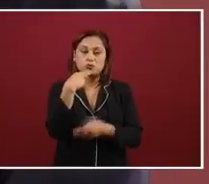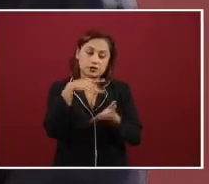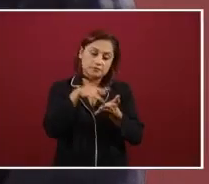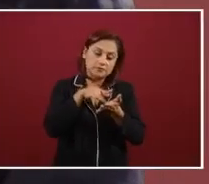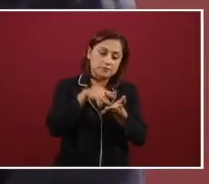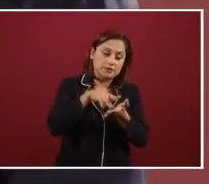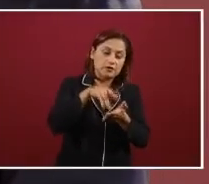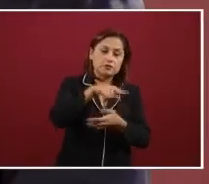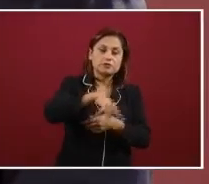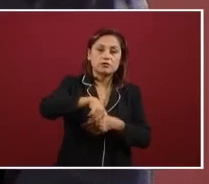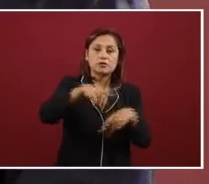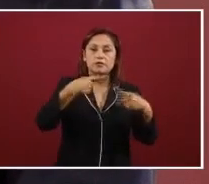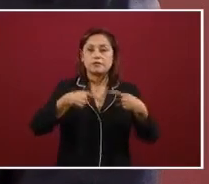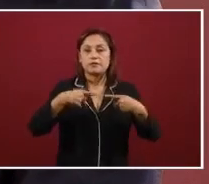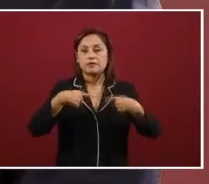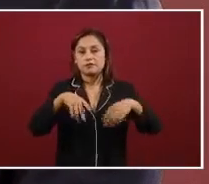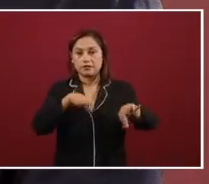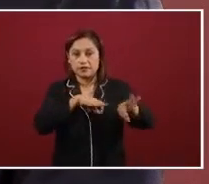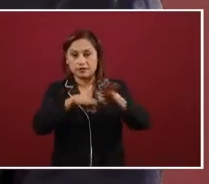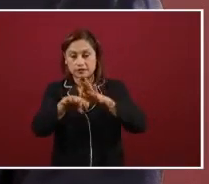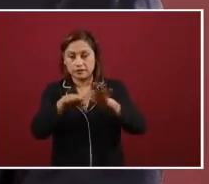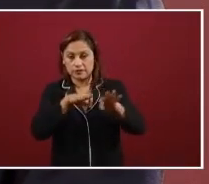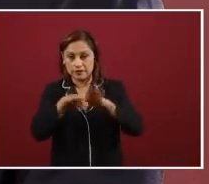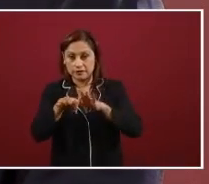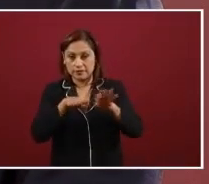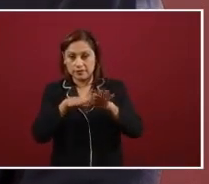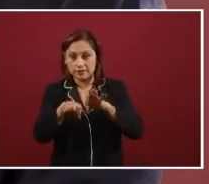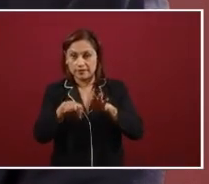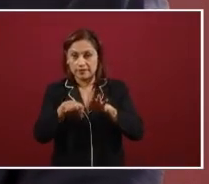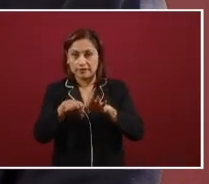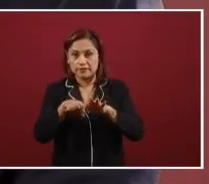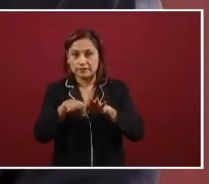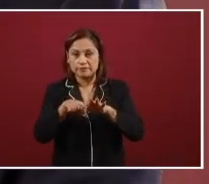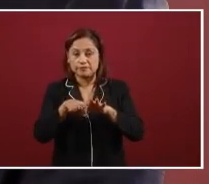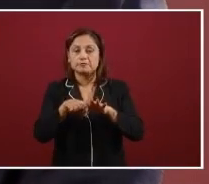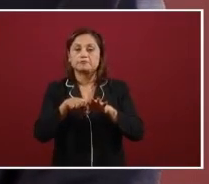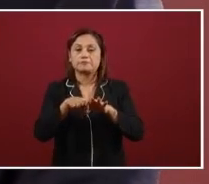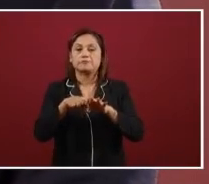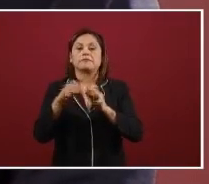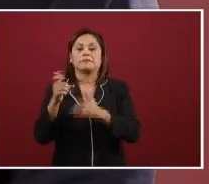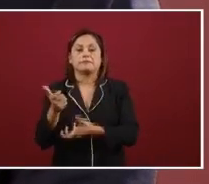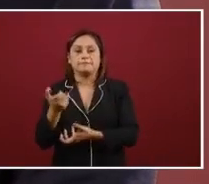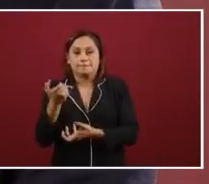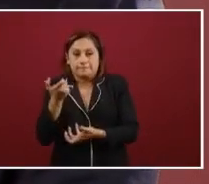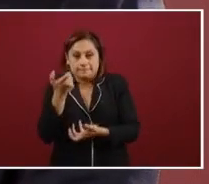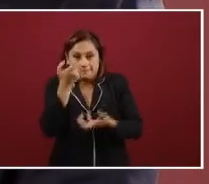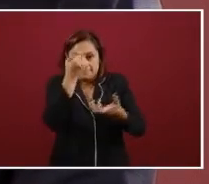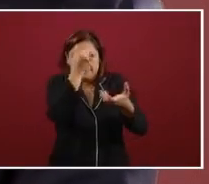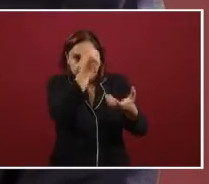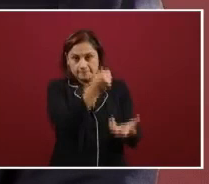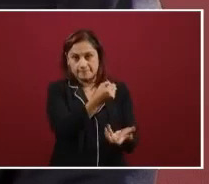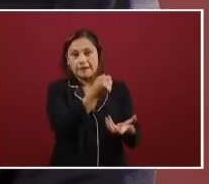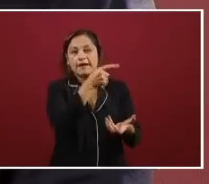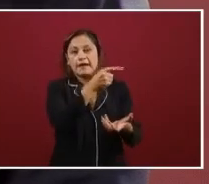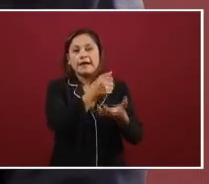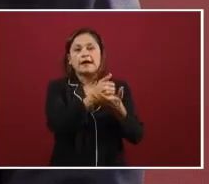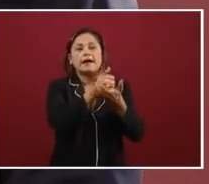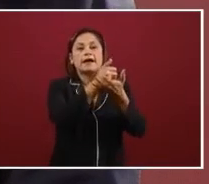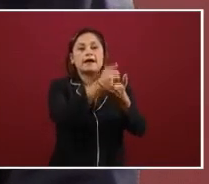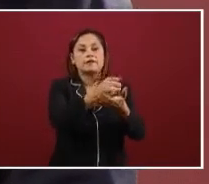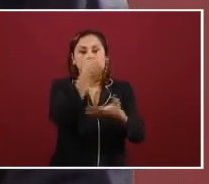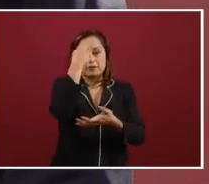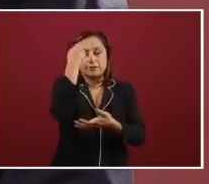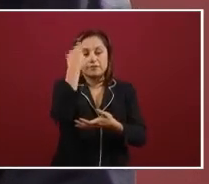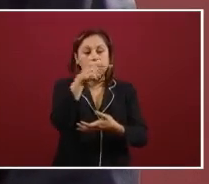trabajadores, que sea un recurso para el fondo de pensiones de los trabajadores